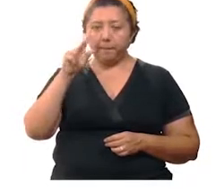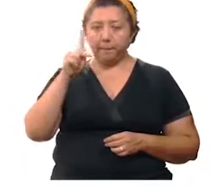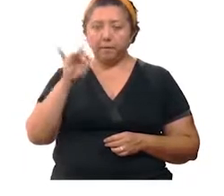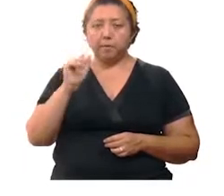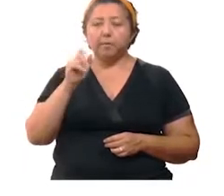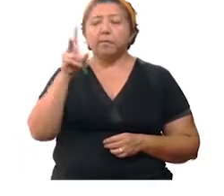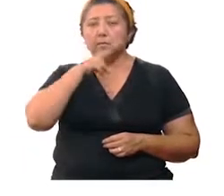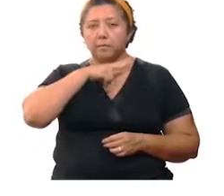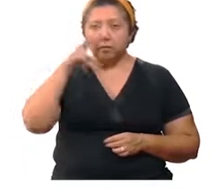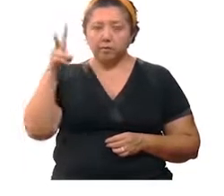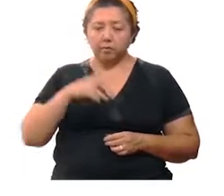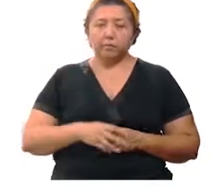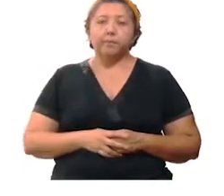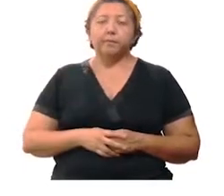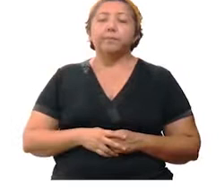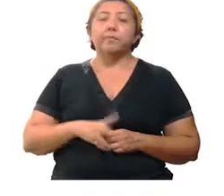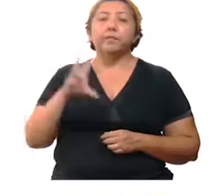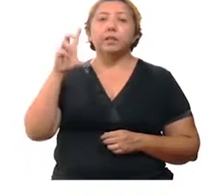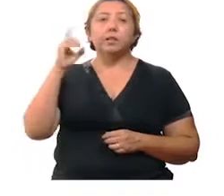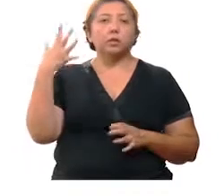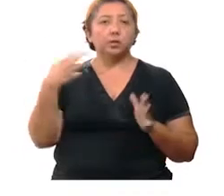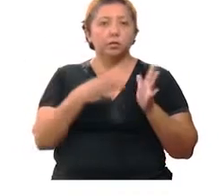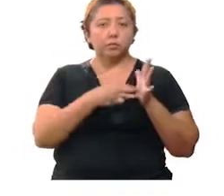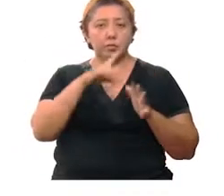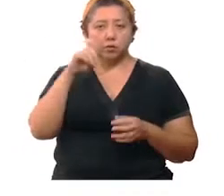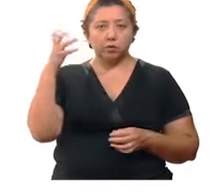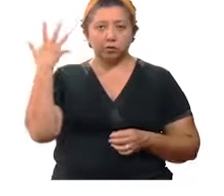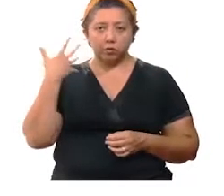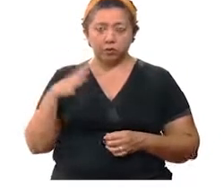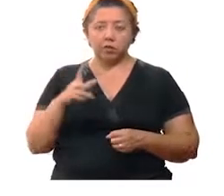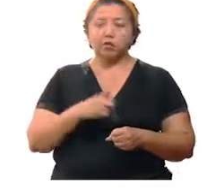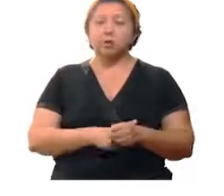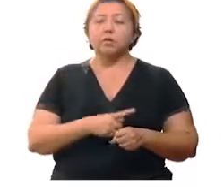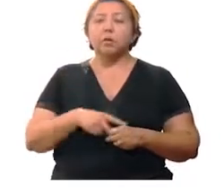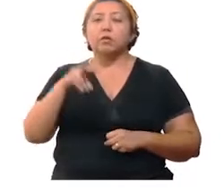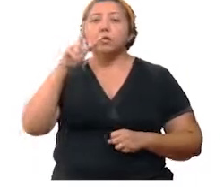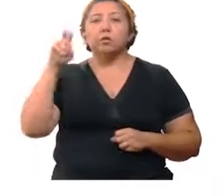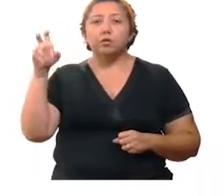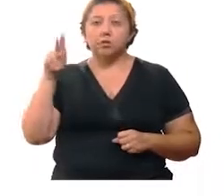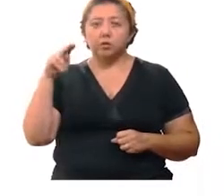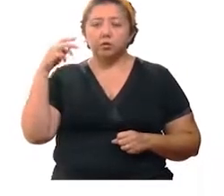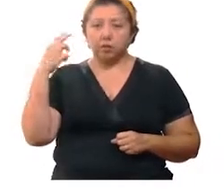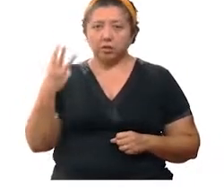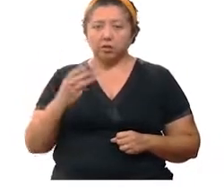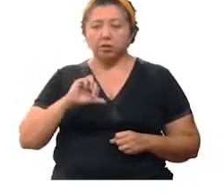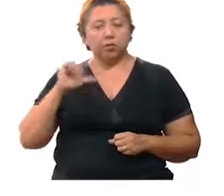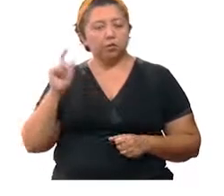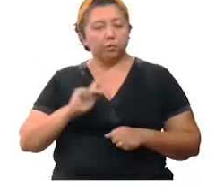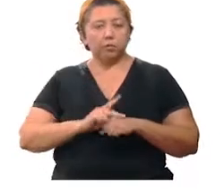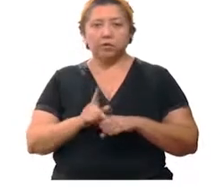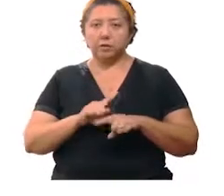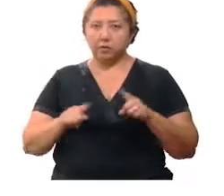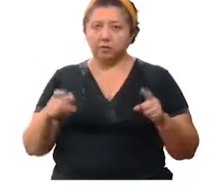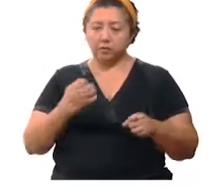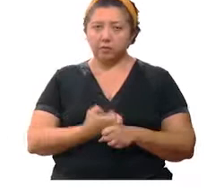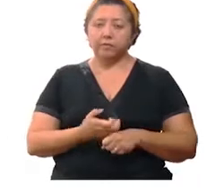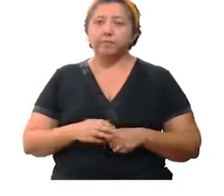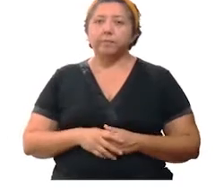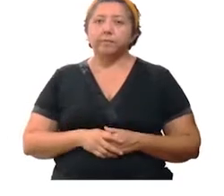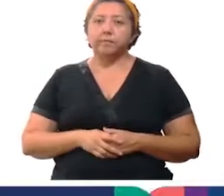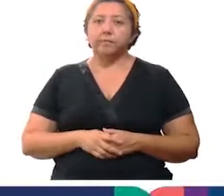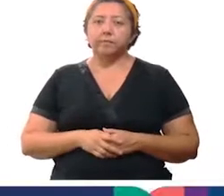Tella y Valladolid. De los 35.110 casos positivos, 283 son de otro país u otro